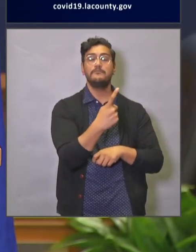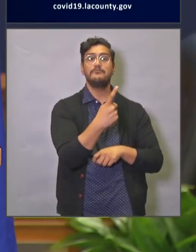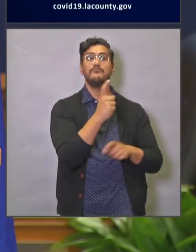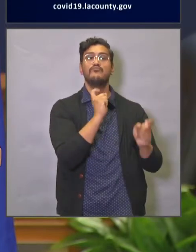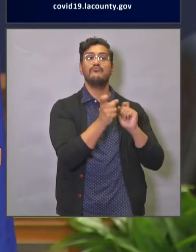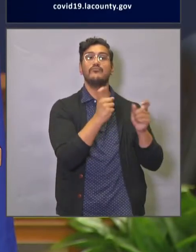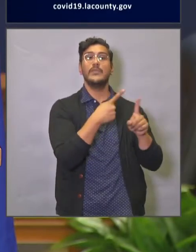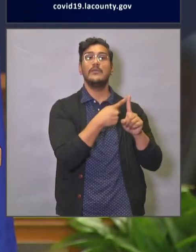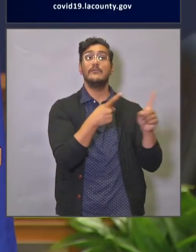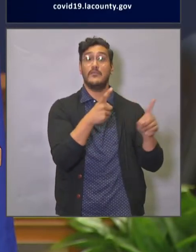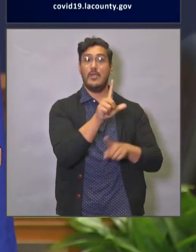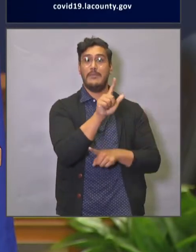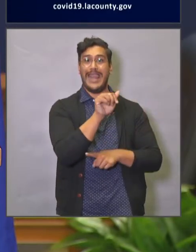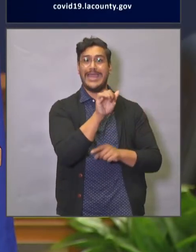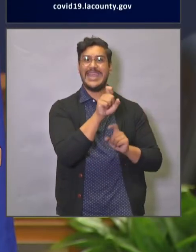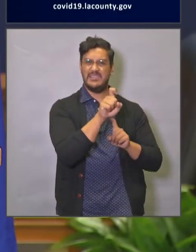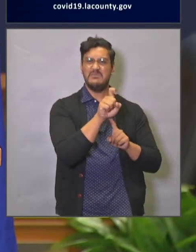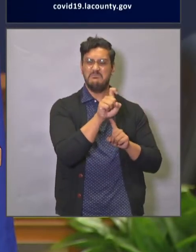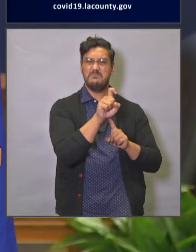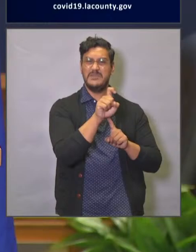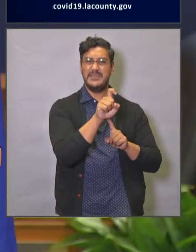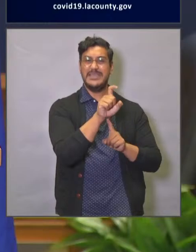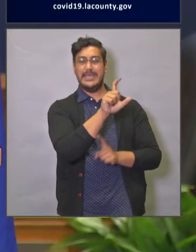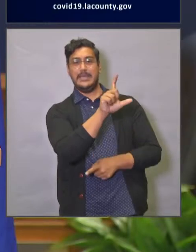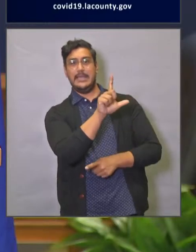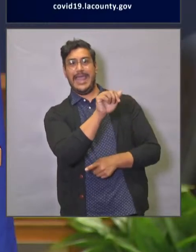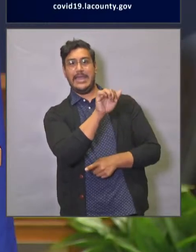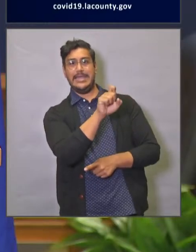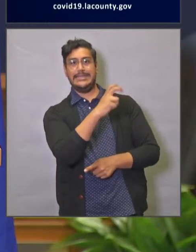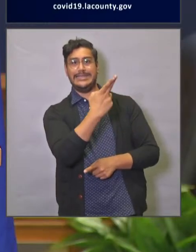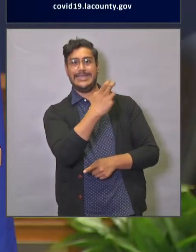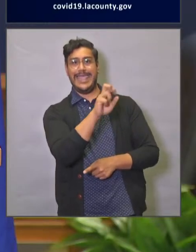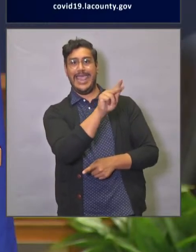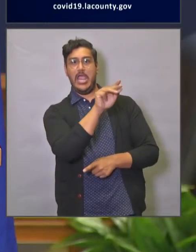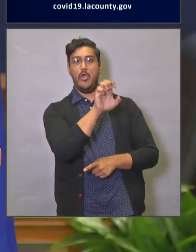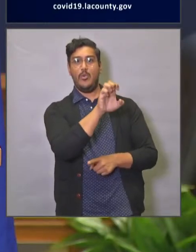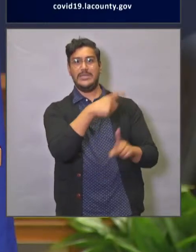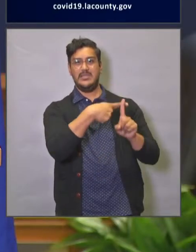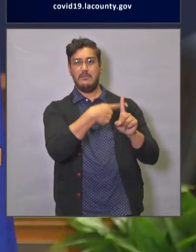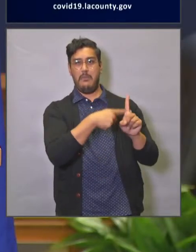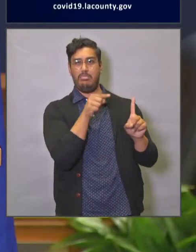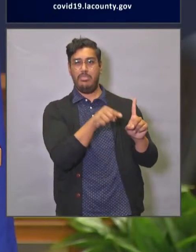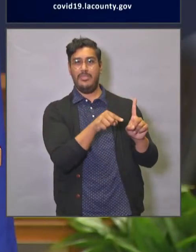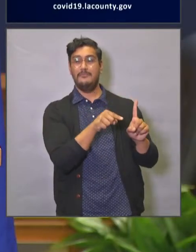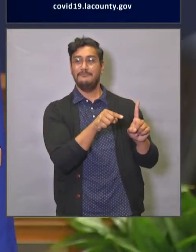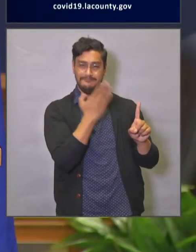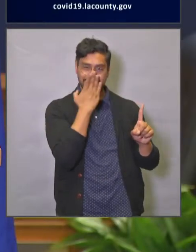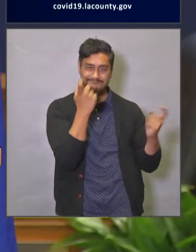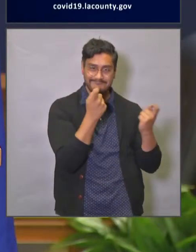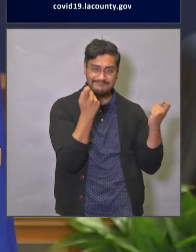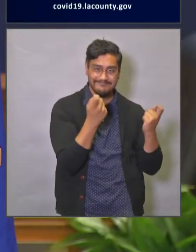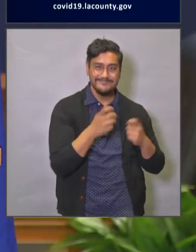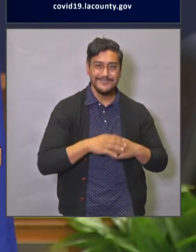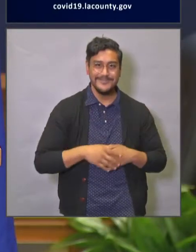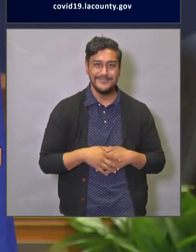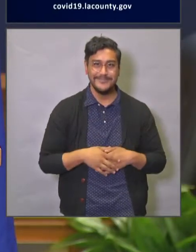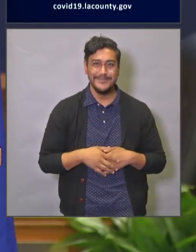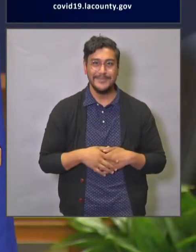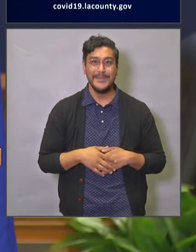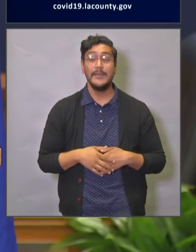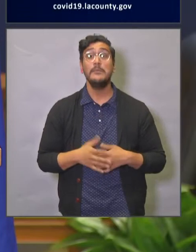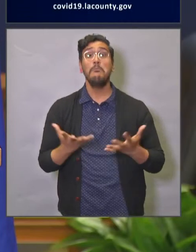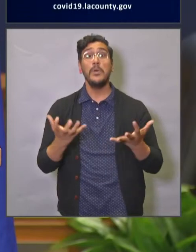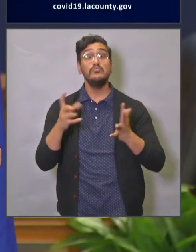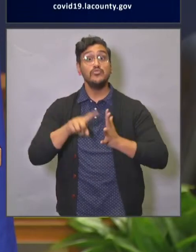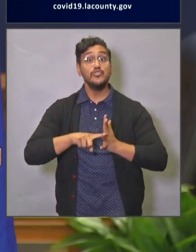contribuciones de los latinos o hispanos. Estamos celebrando este mes con ellos también. Pero quiero empezar.